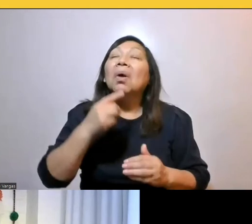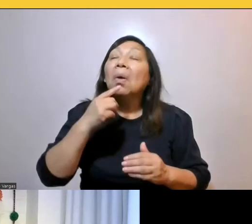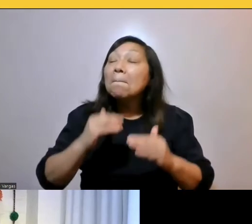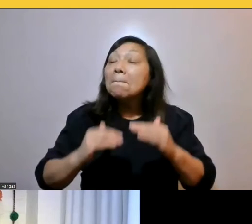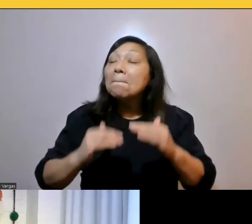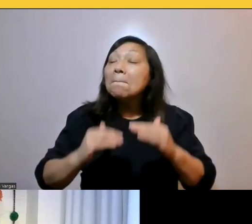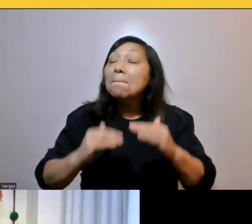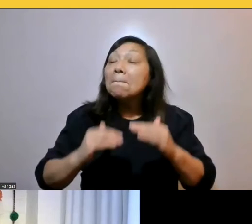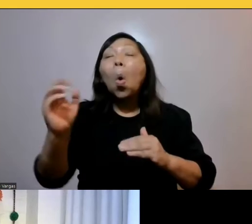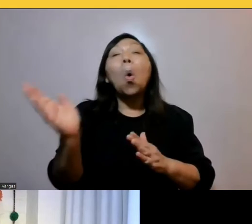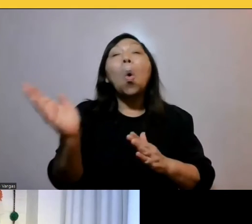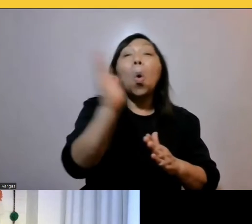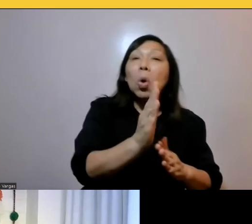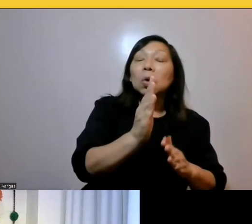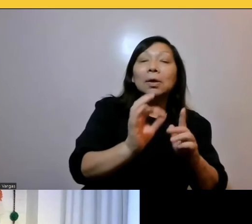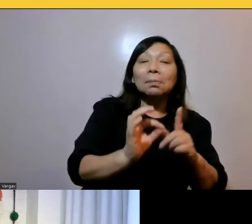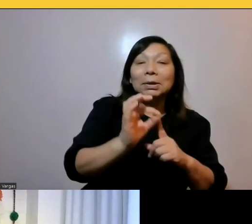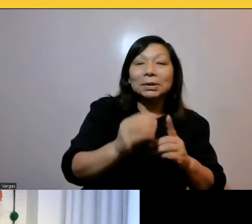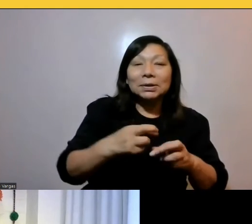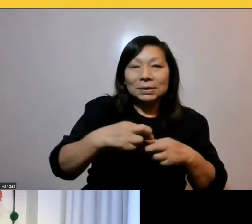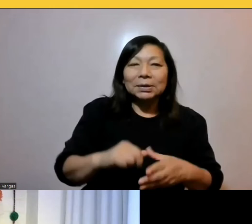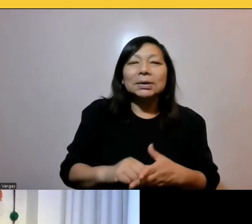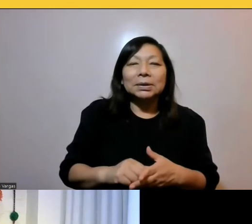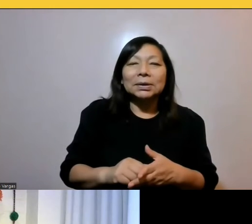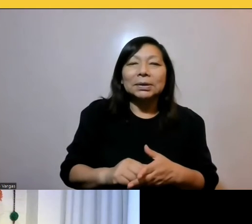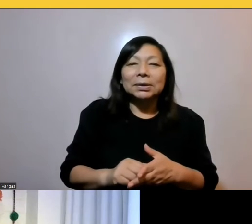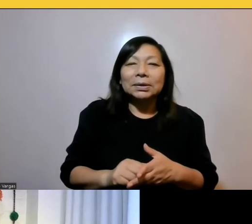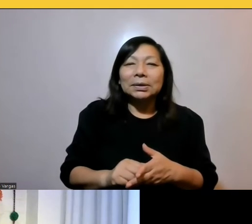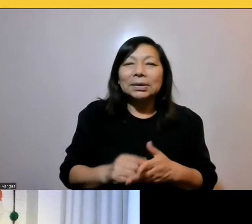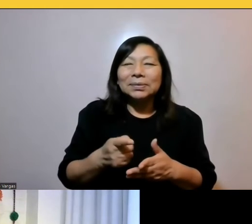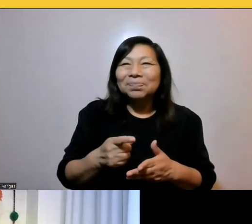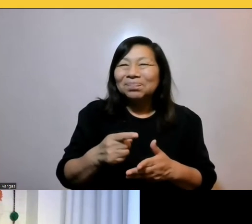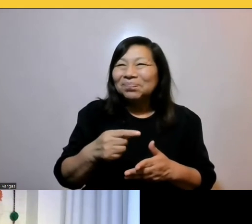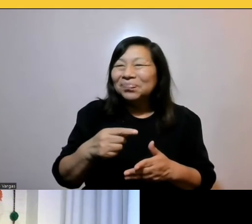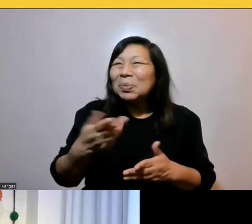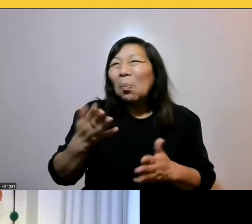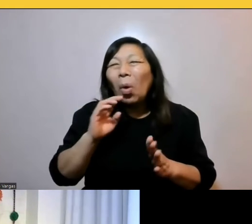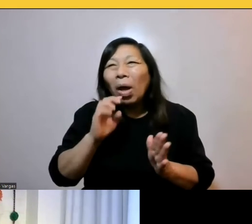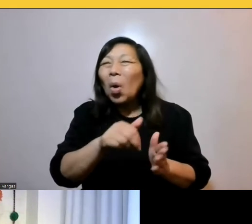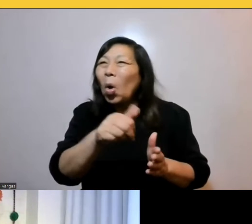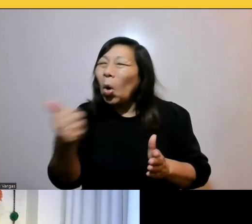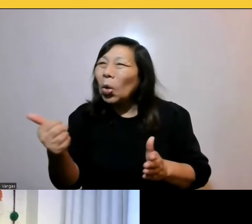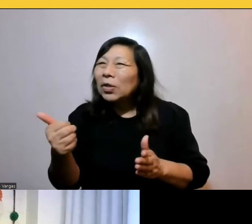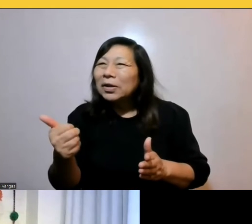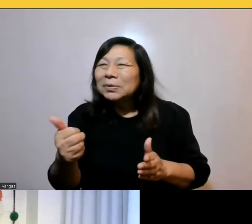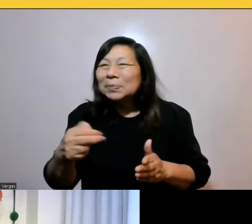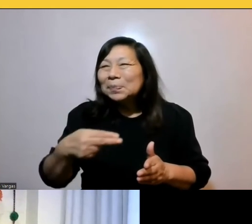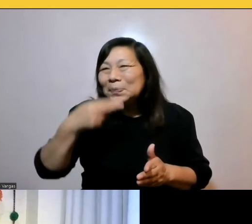menos. La bacteria que produce la vaginosis bacteriana, que es ese olor a pescado, son